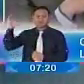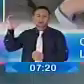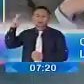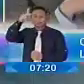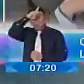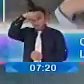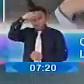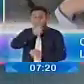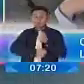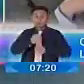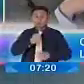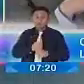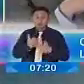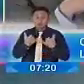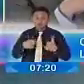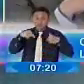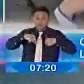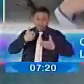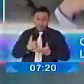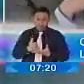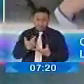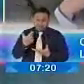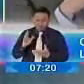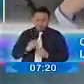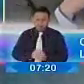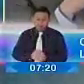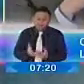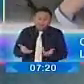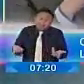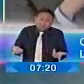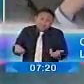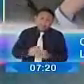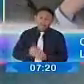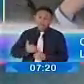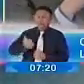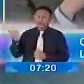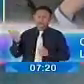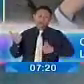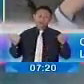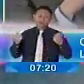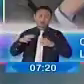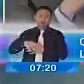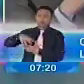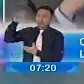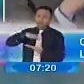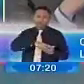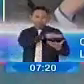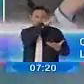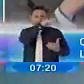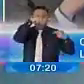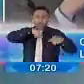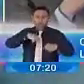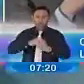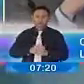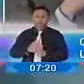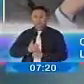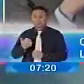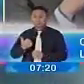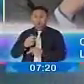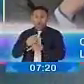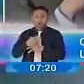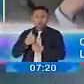hace algunos años ya tienen estas ventajas y obviamente sus exportaciones crecen, las oportunidades para esos productores también han